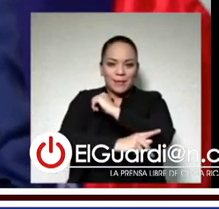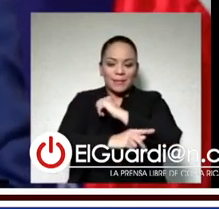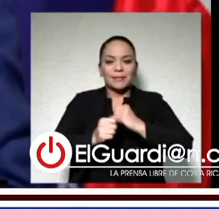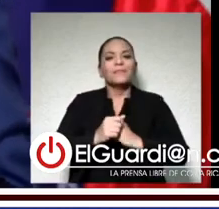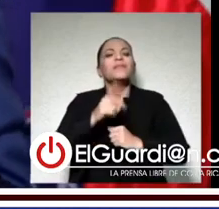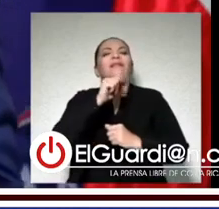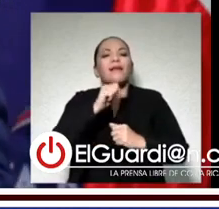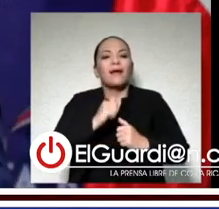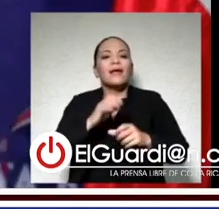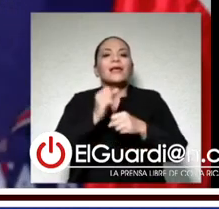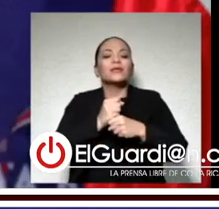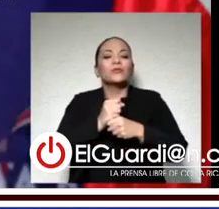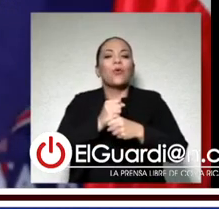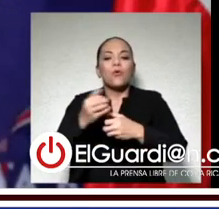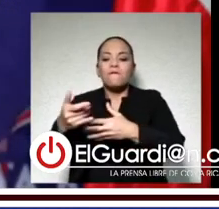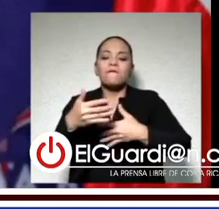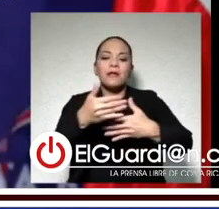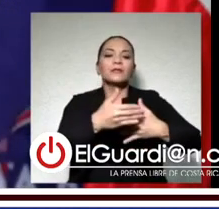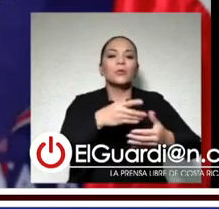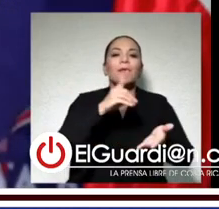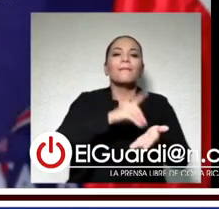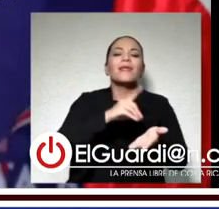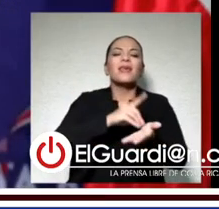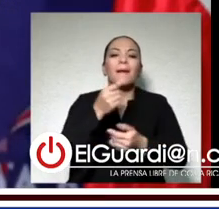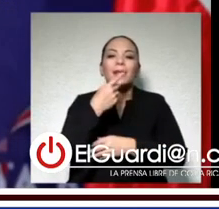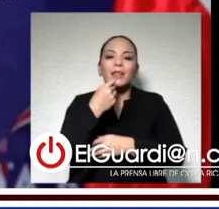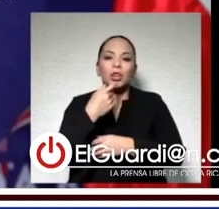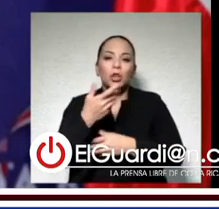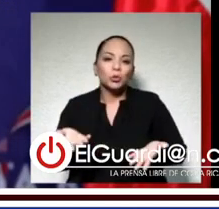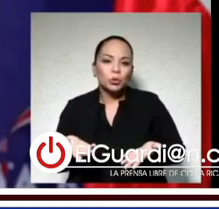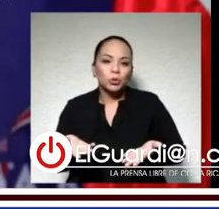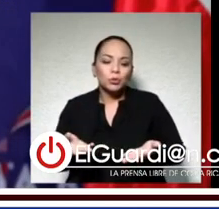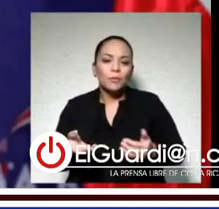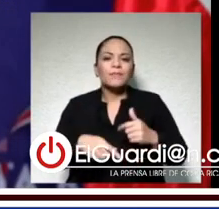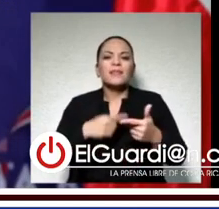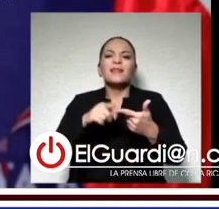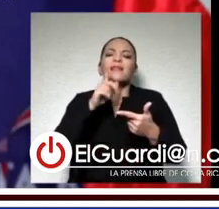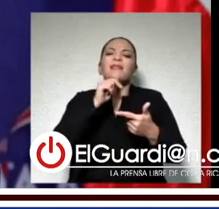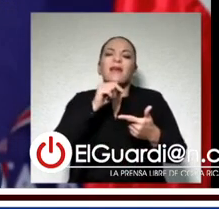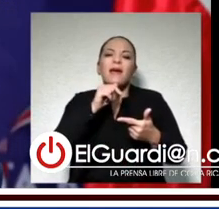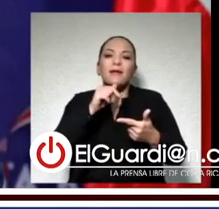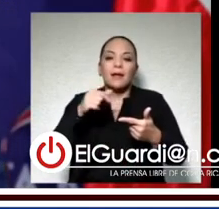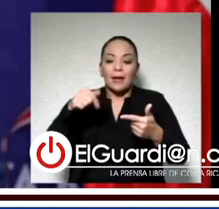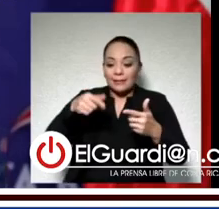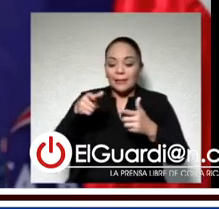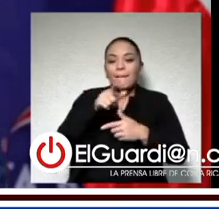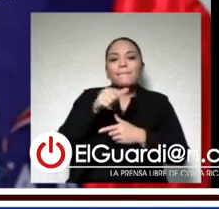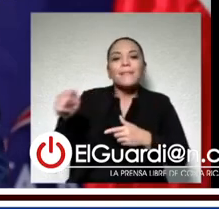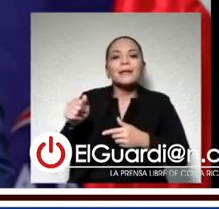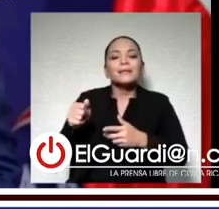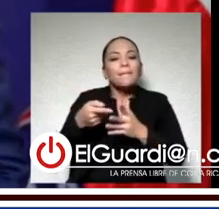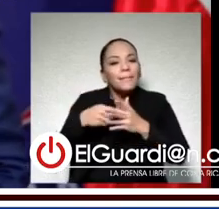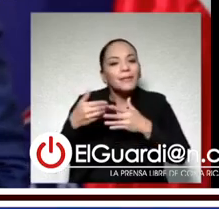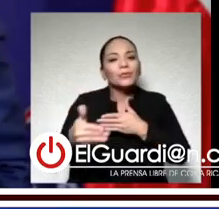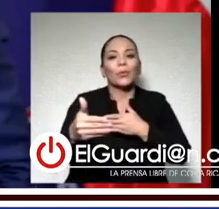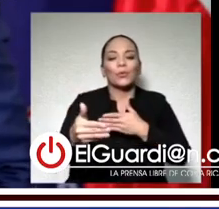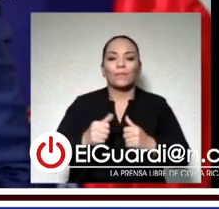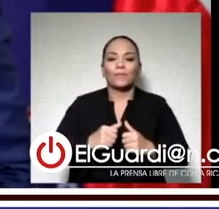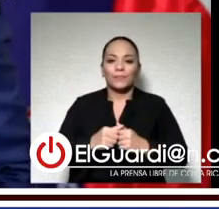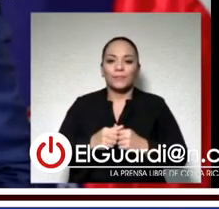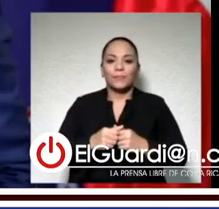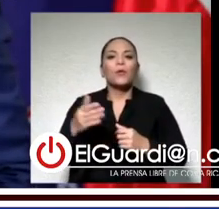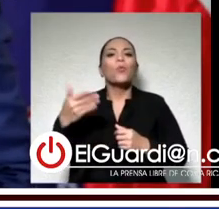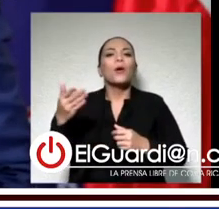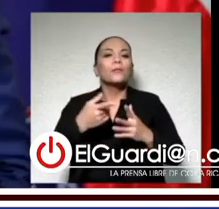el registro de medicamentos? ¿Quién a partir de este mes logró que a partir de este mes, cuando entre